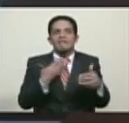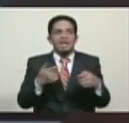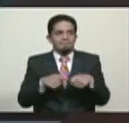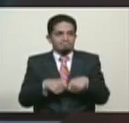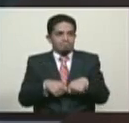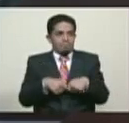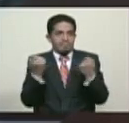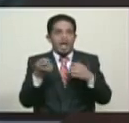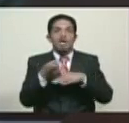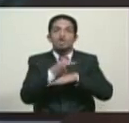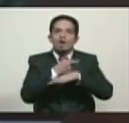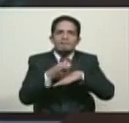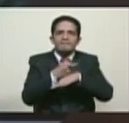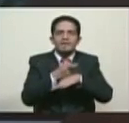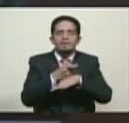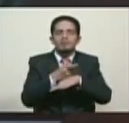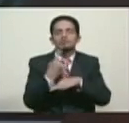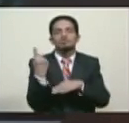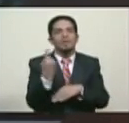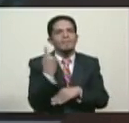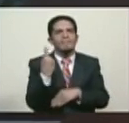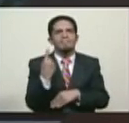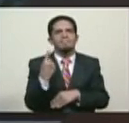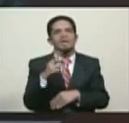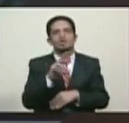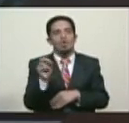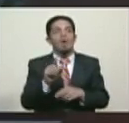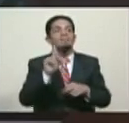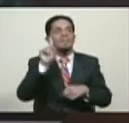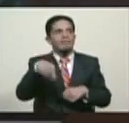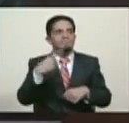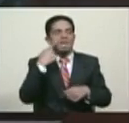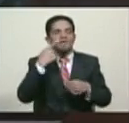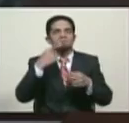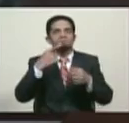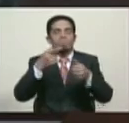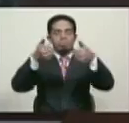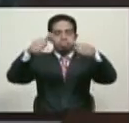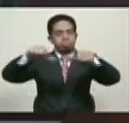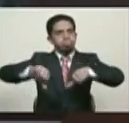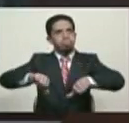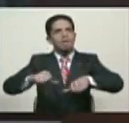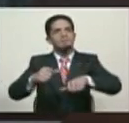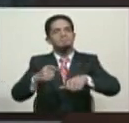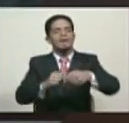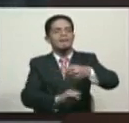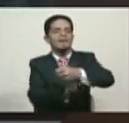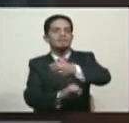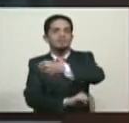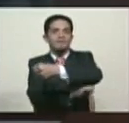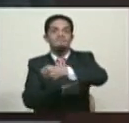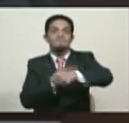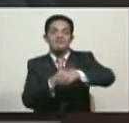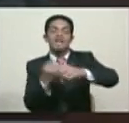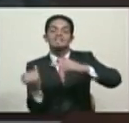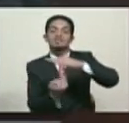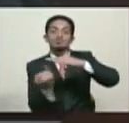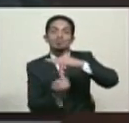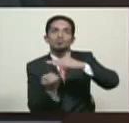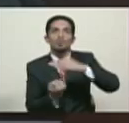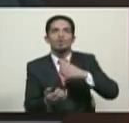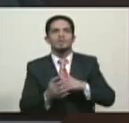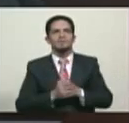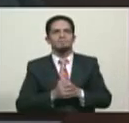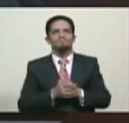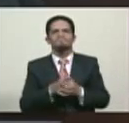gobierno ejecutivo, sino de todas las demás instituciones que son la base de un Estado democrático.